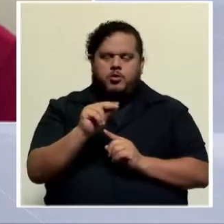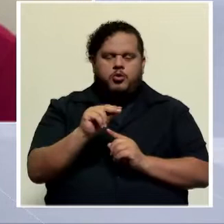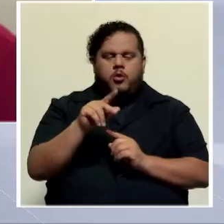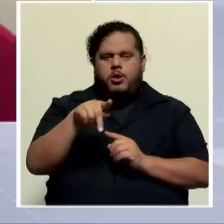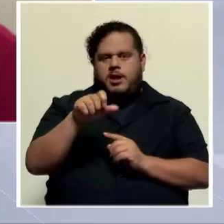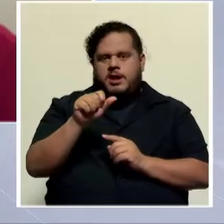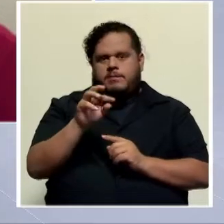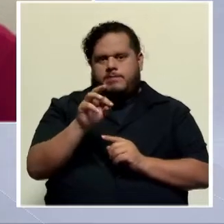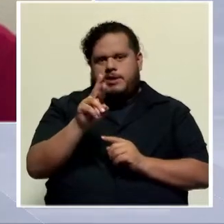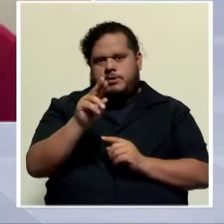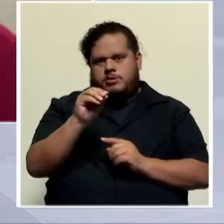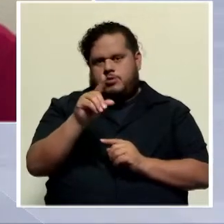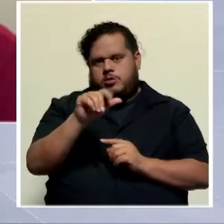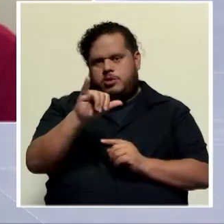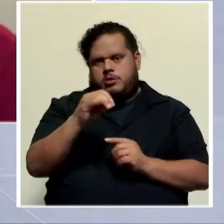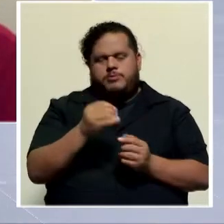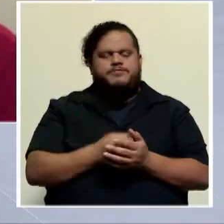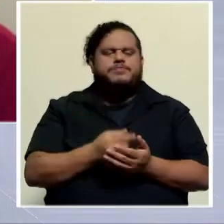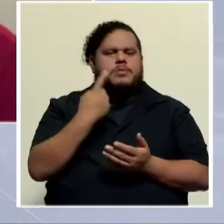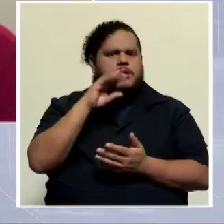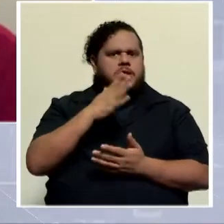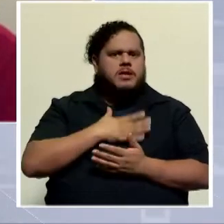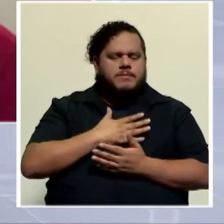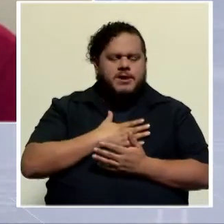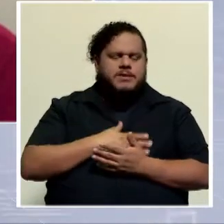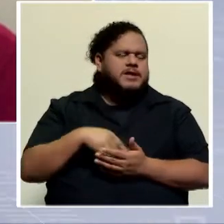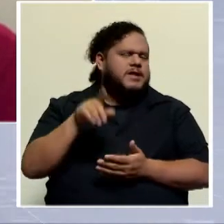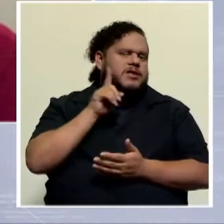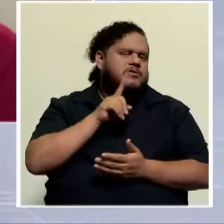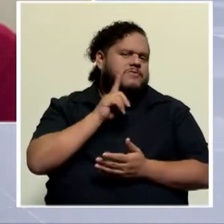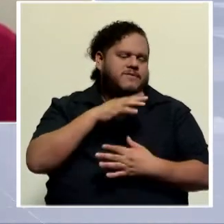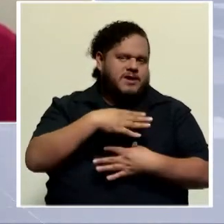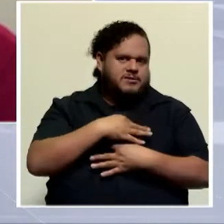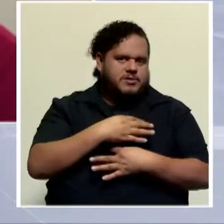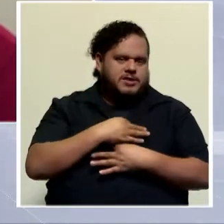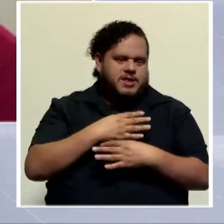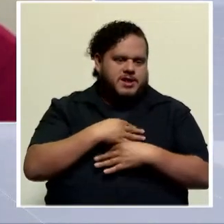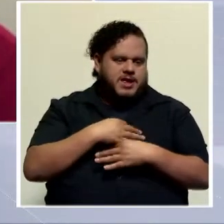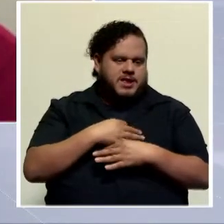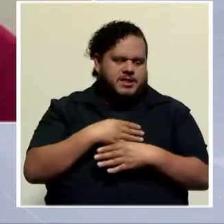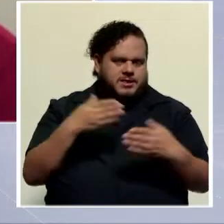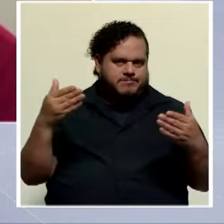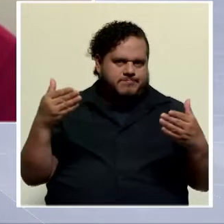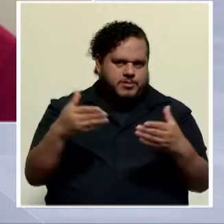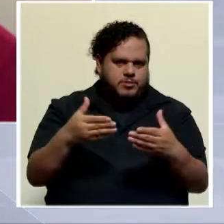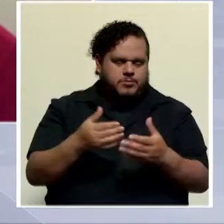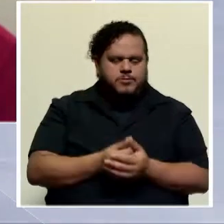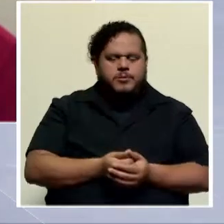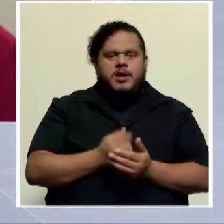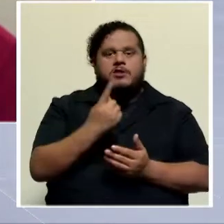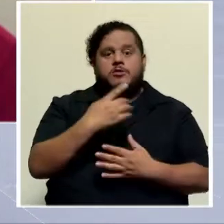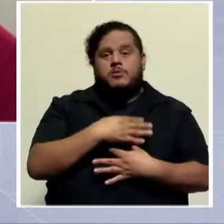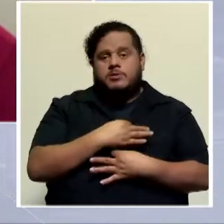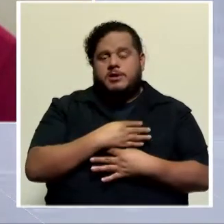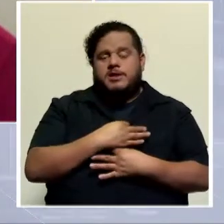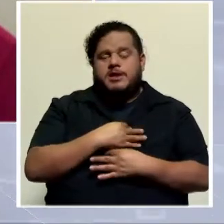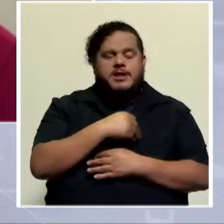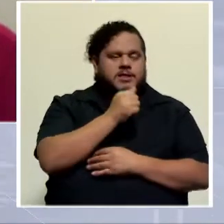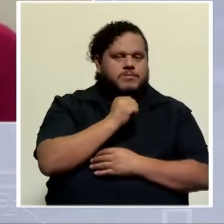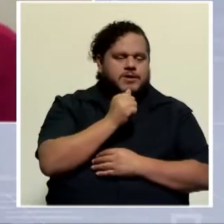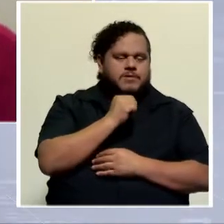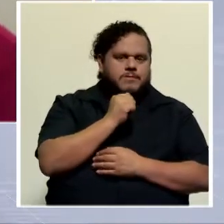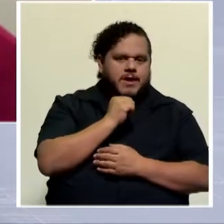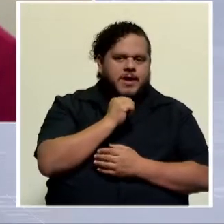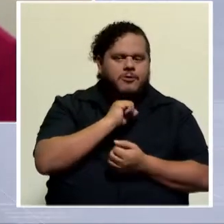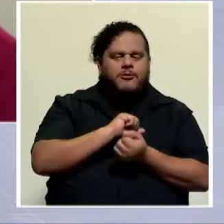a mi criterio es un falso interés común. Creo que es un interés privado disfrazado en lo que parece ser un